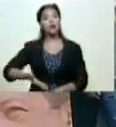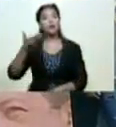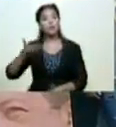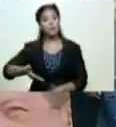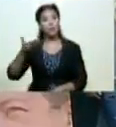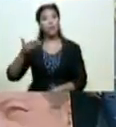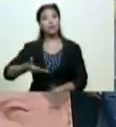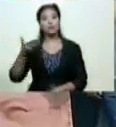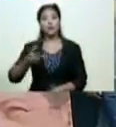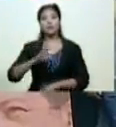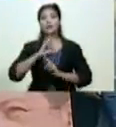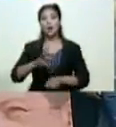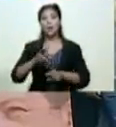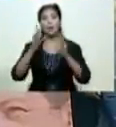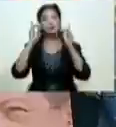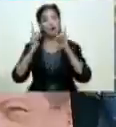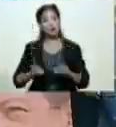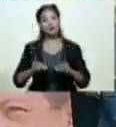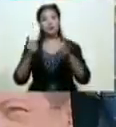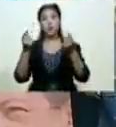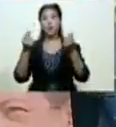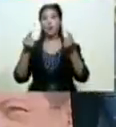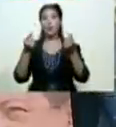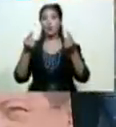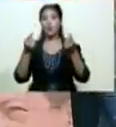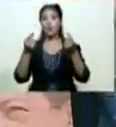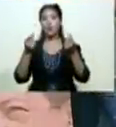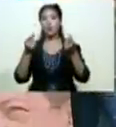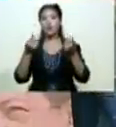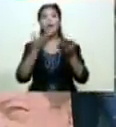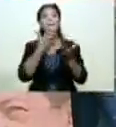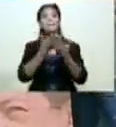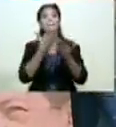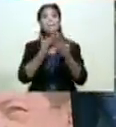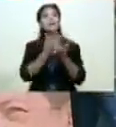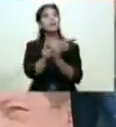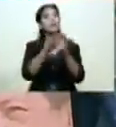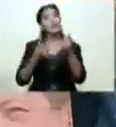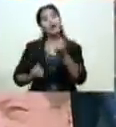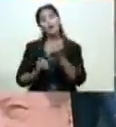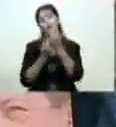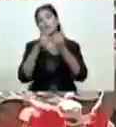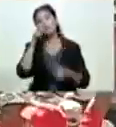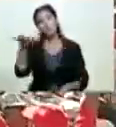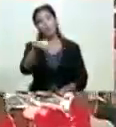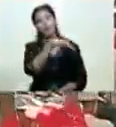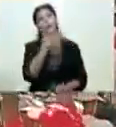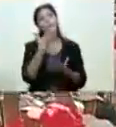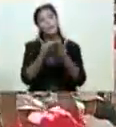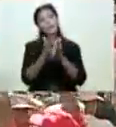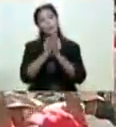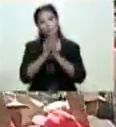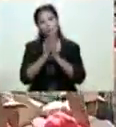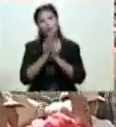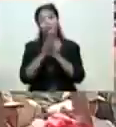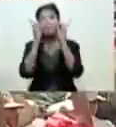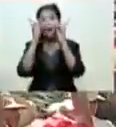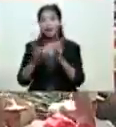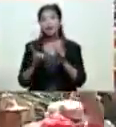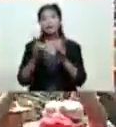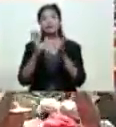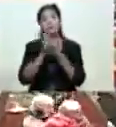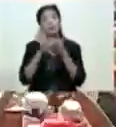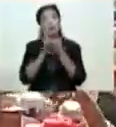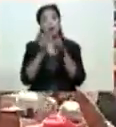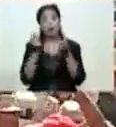importantes acciones y decisiones económicas y pido todo el apoyo del pueblo para las decisiones de